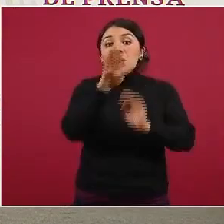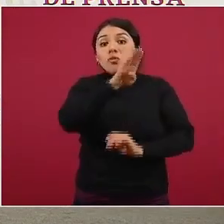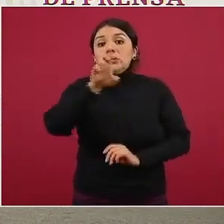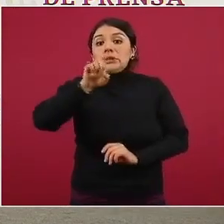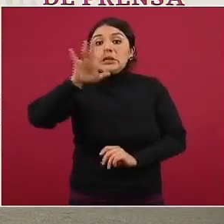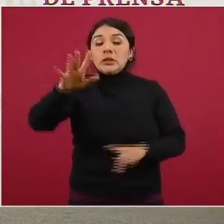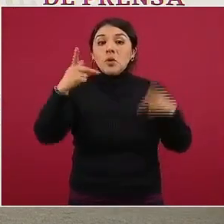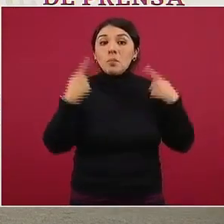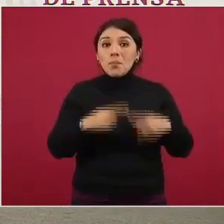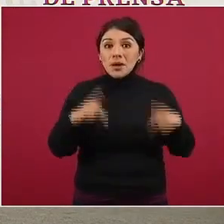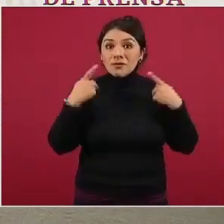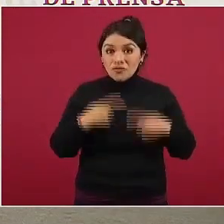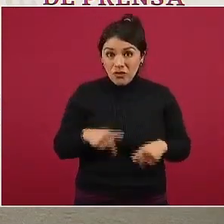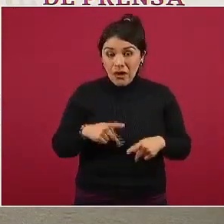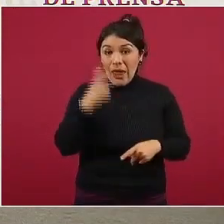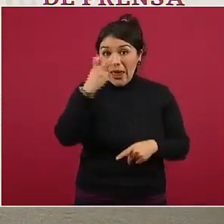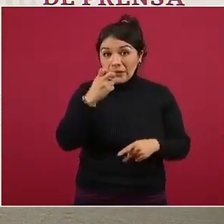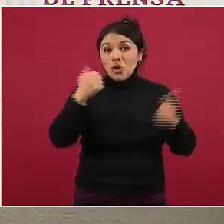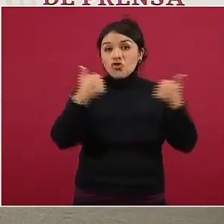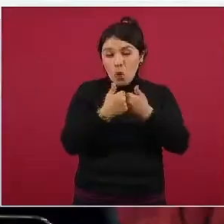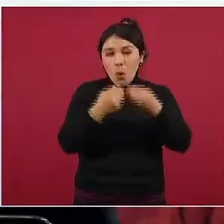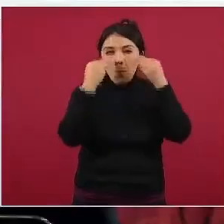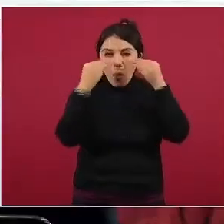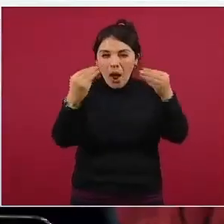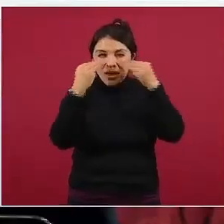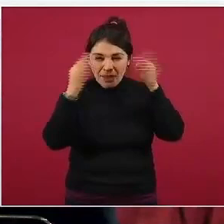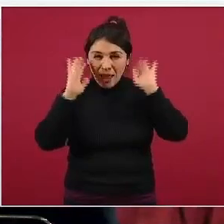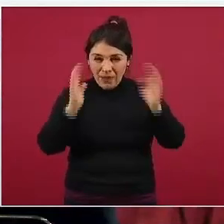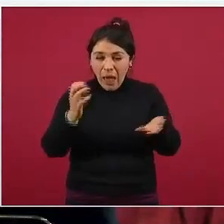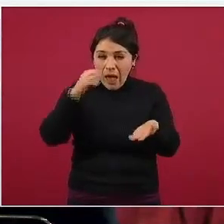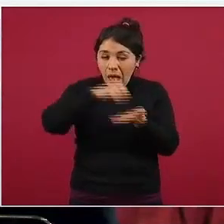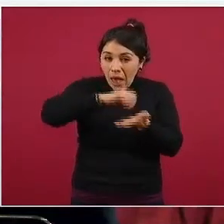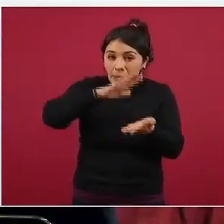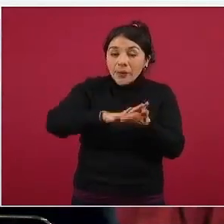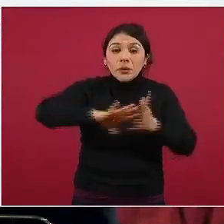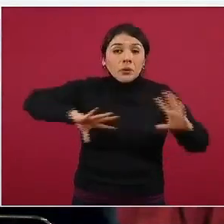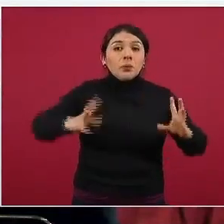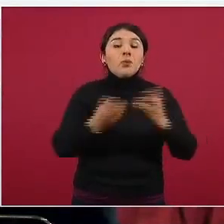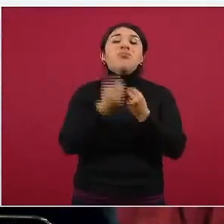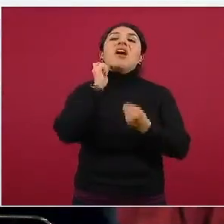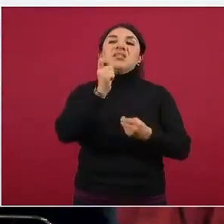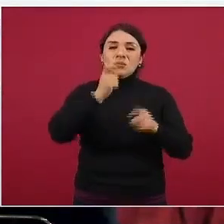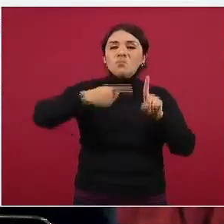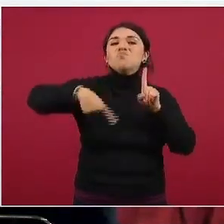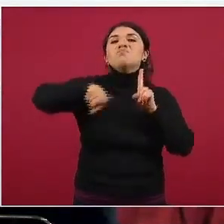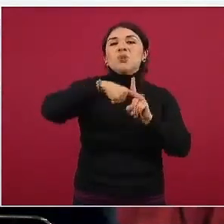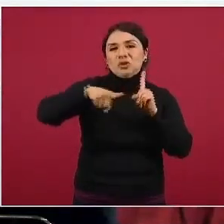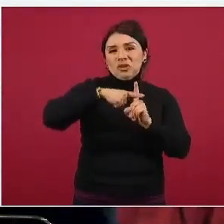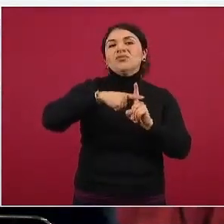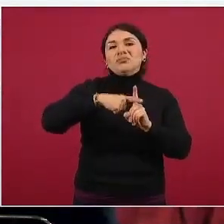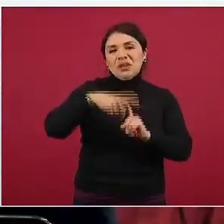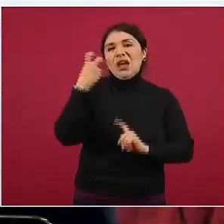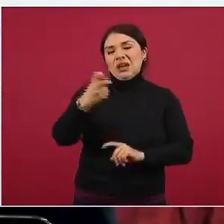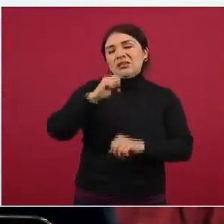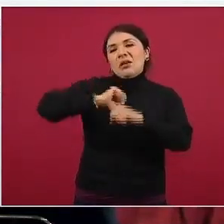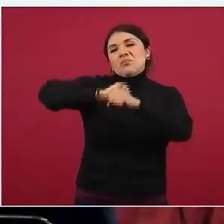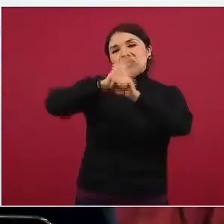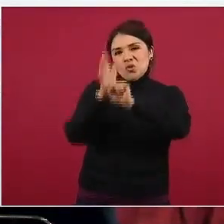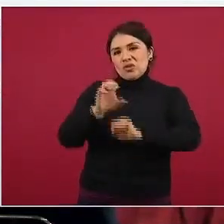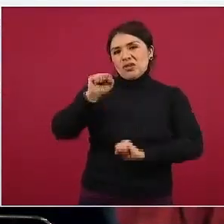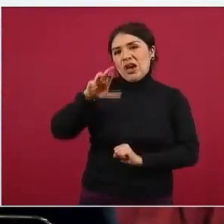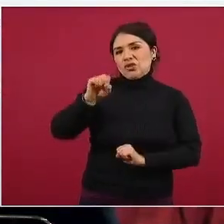1.413.935 individuos de los que se les han tomado pruebas han salido positivos para el virus